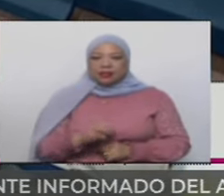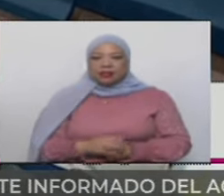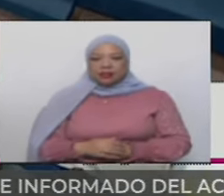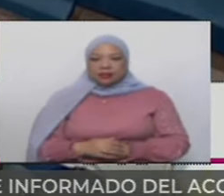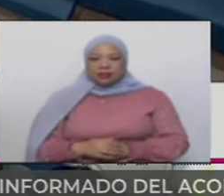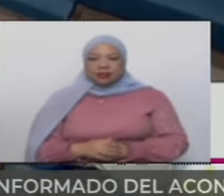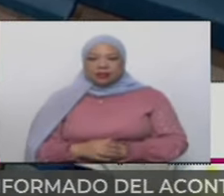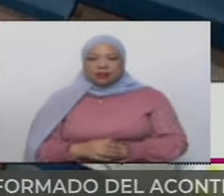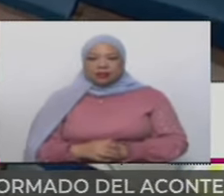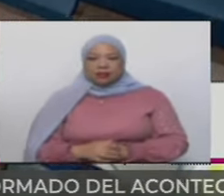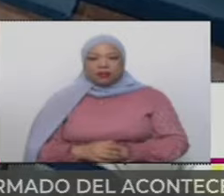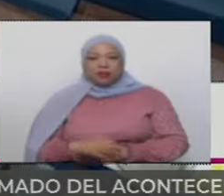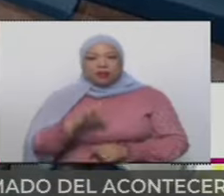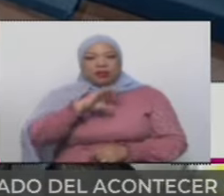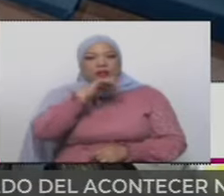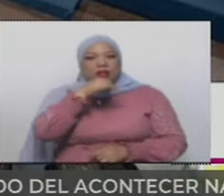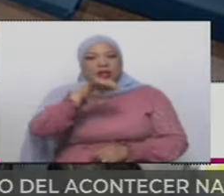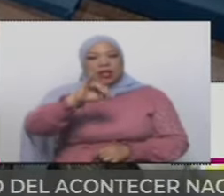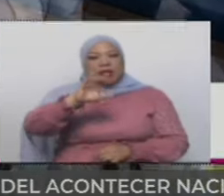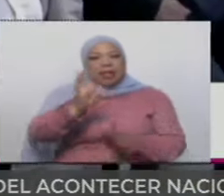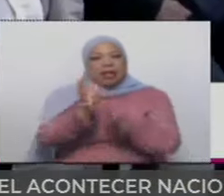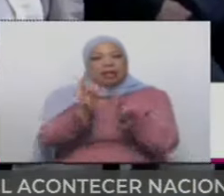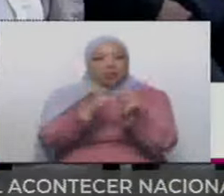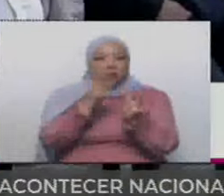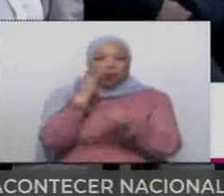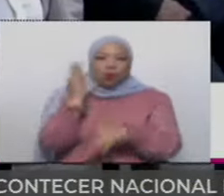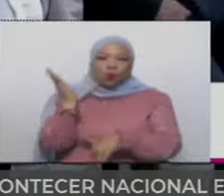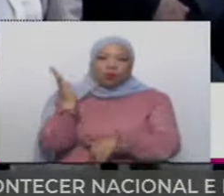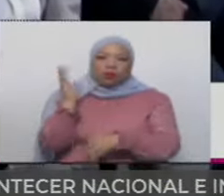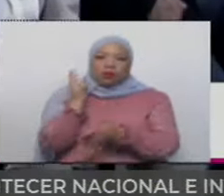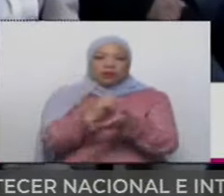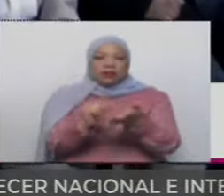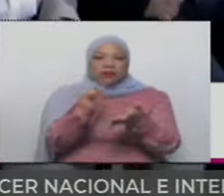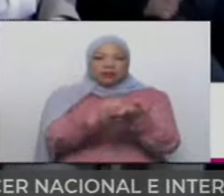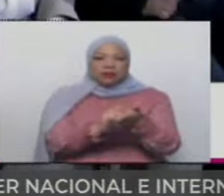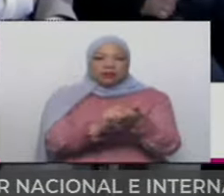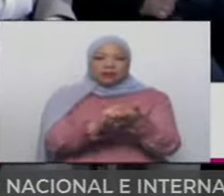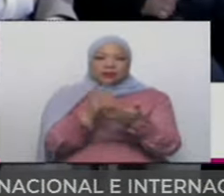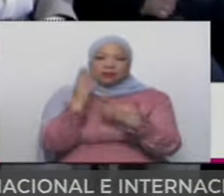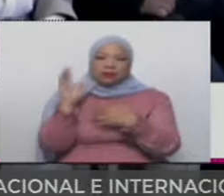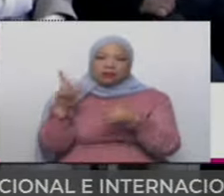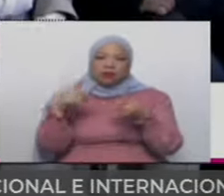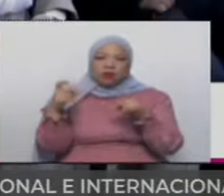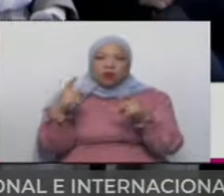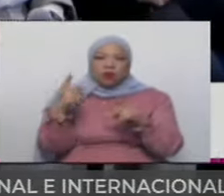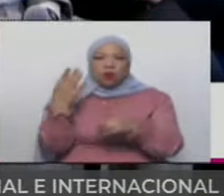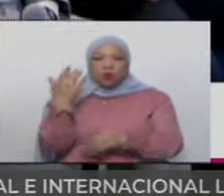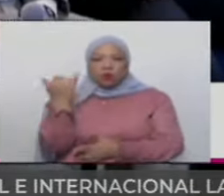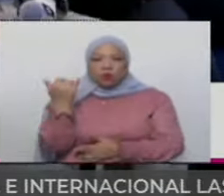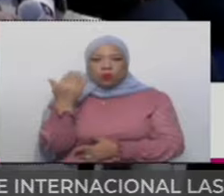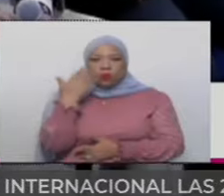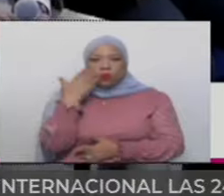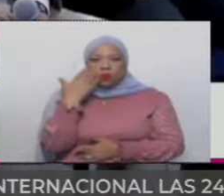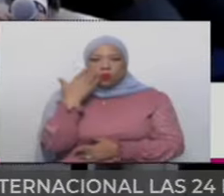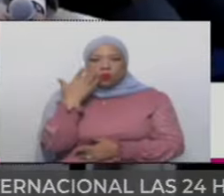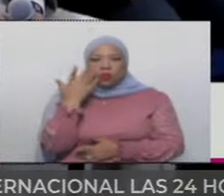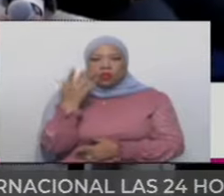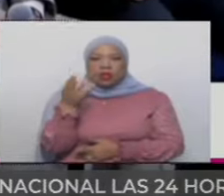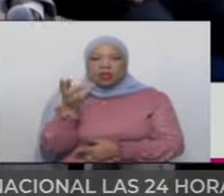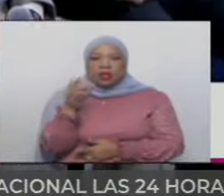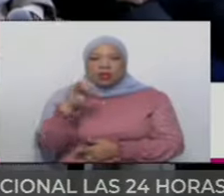Enrique Hernández de Jesús, escritor, fotógrafo, poeta, Gonzalo